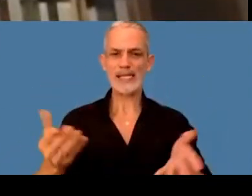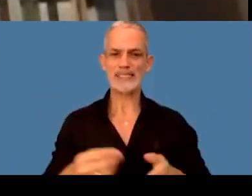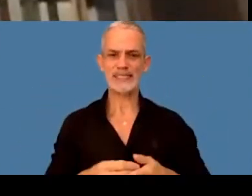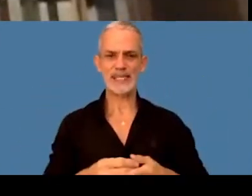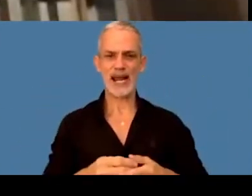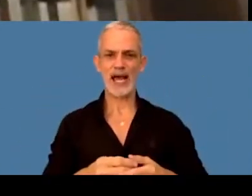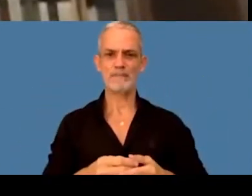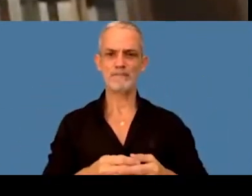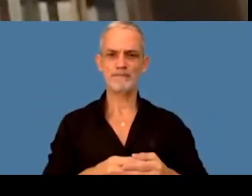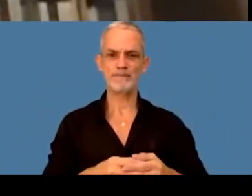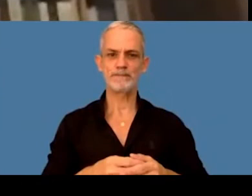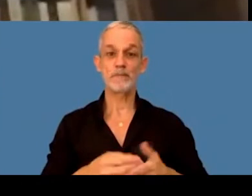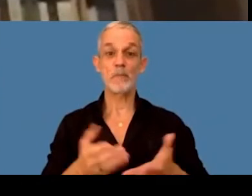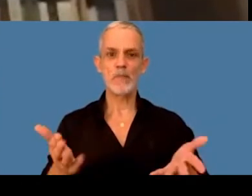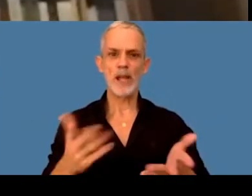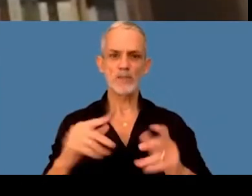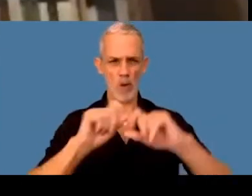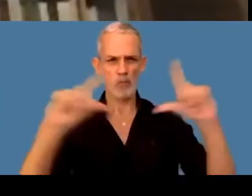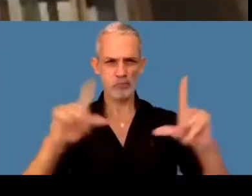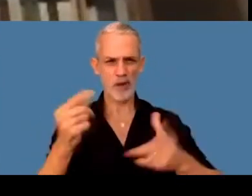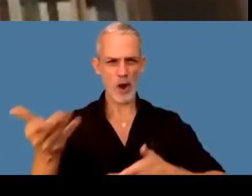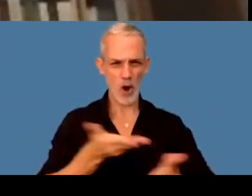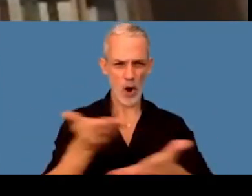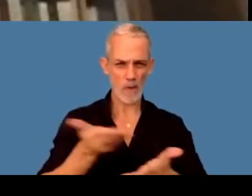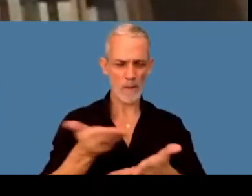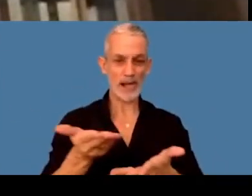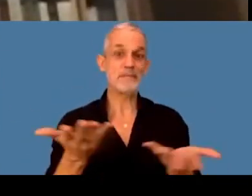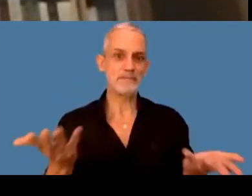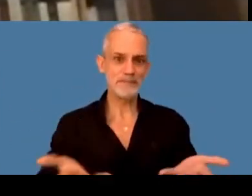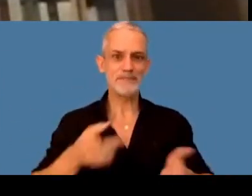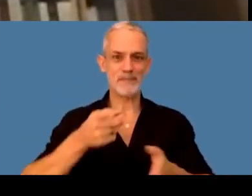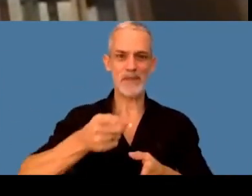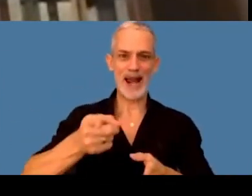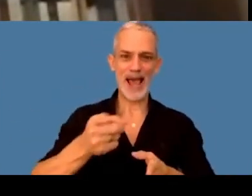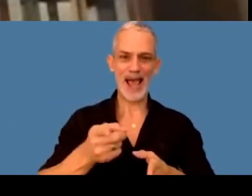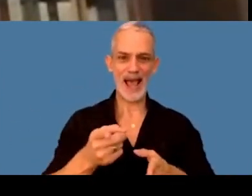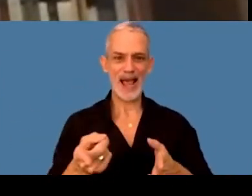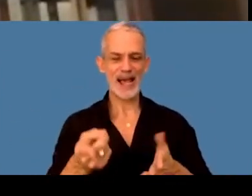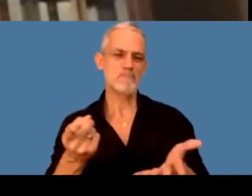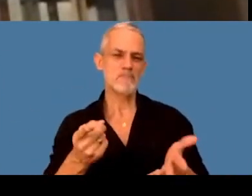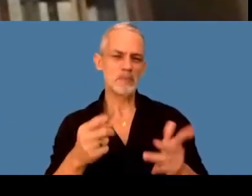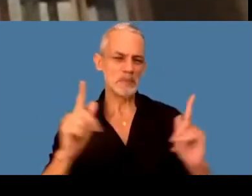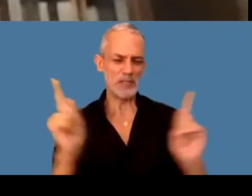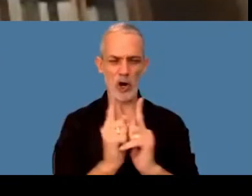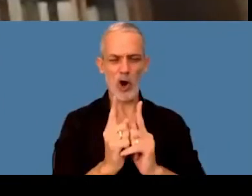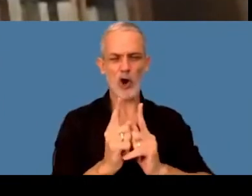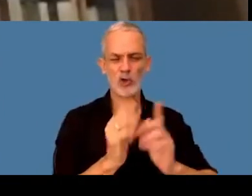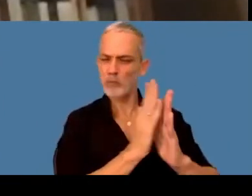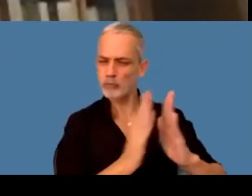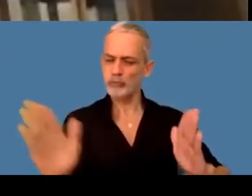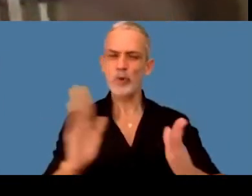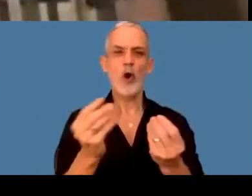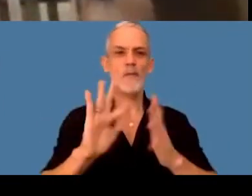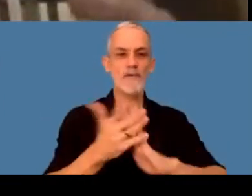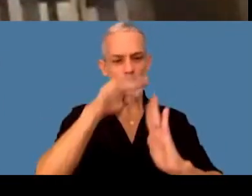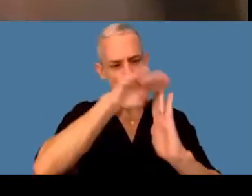lo puse en pantalla, también para hacer un rápido recorrido por